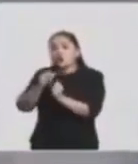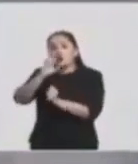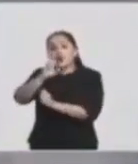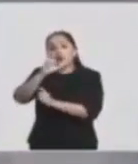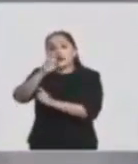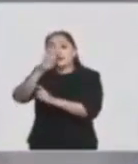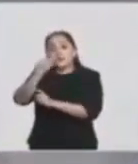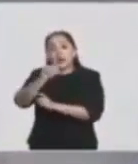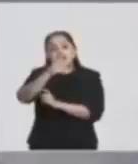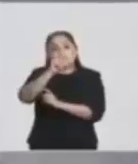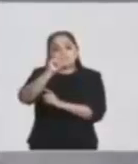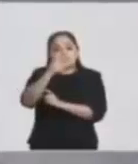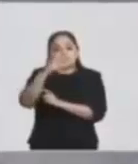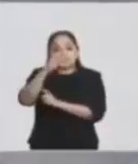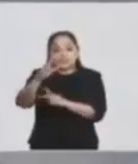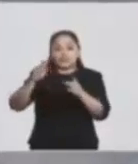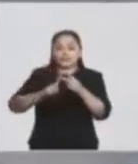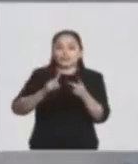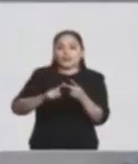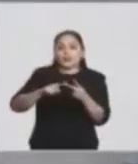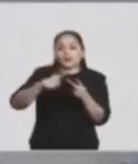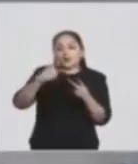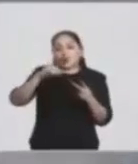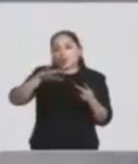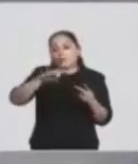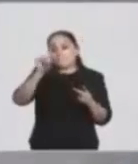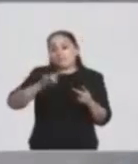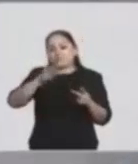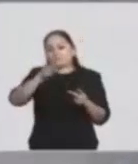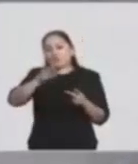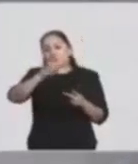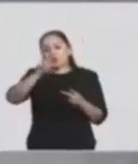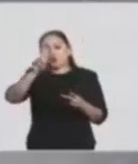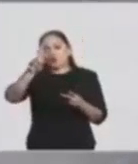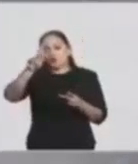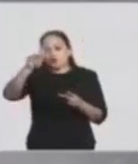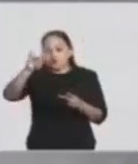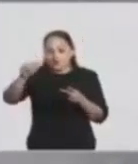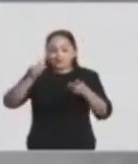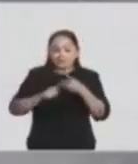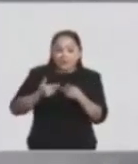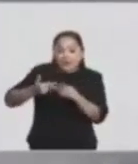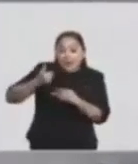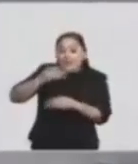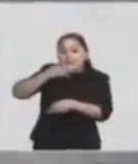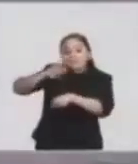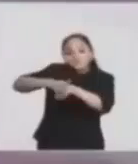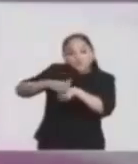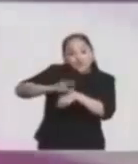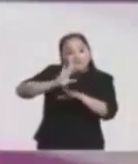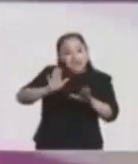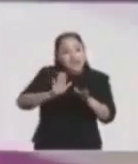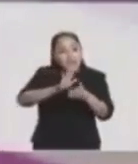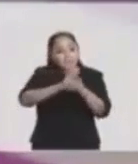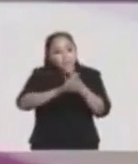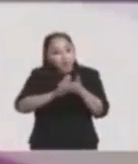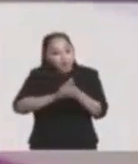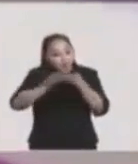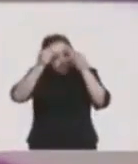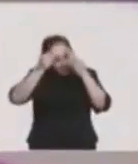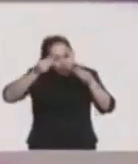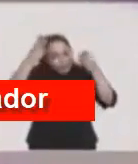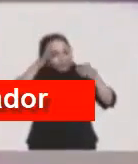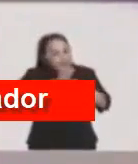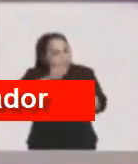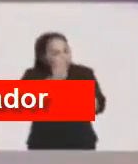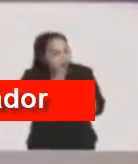gente lo espera algunos, ¿cuándo podremos ver este tipo de las pruebas de lo que ha vivido Andrés Manuel en los últimos años? Qué